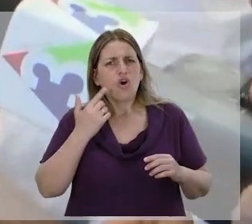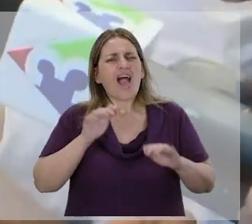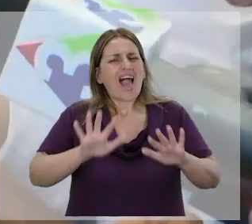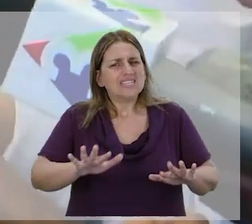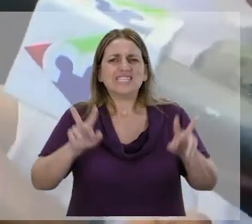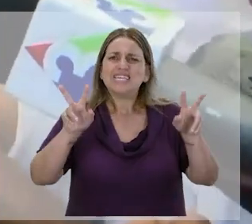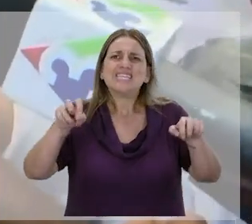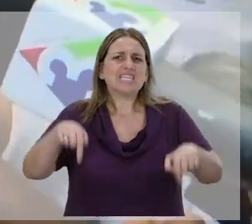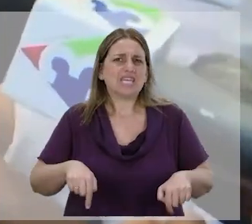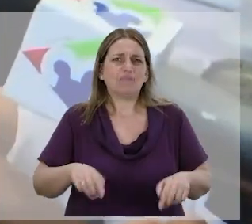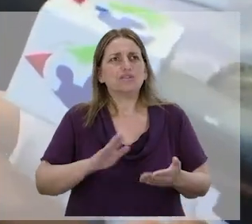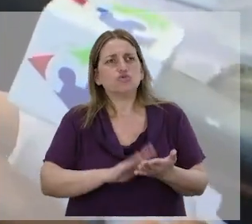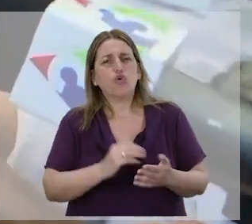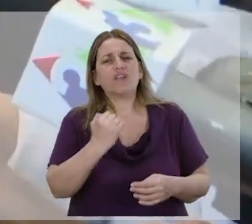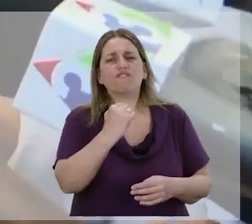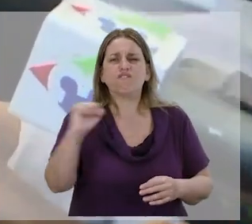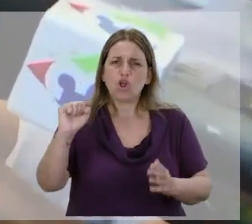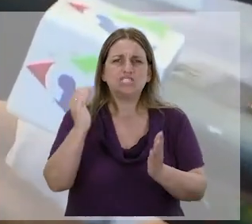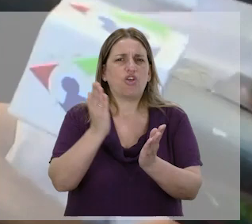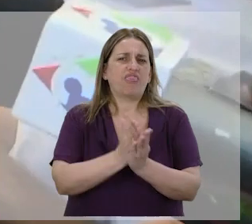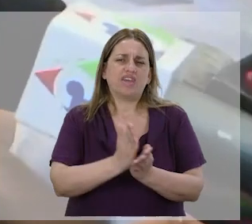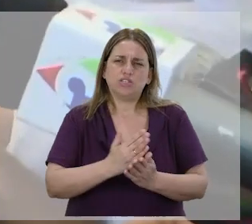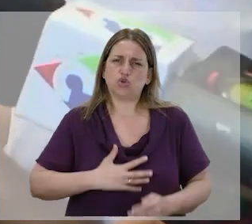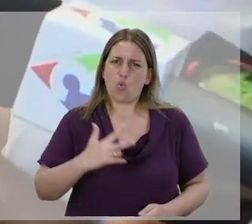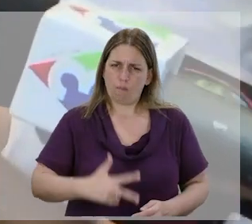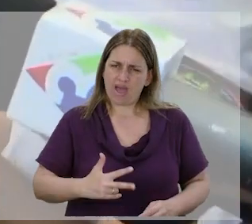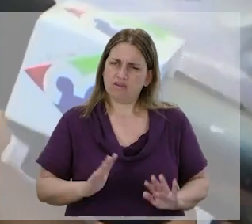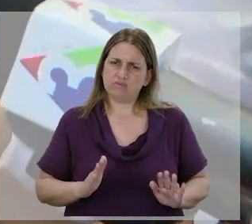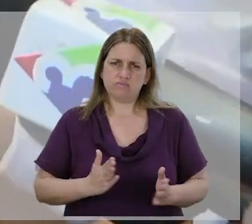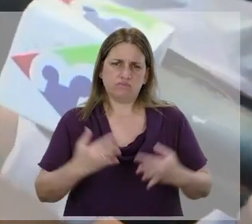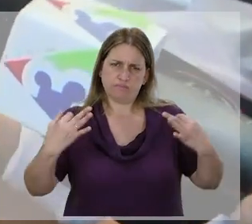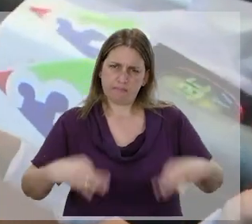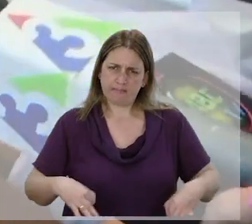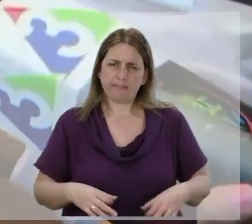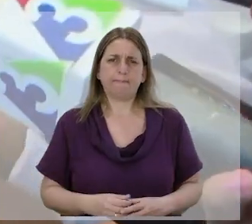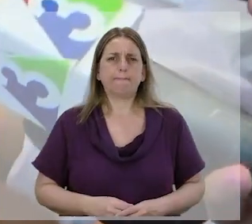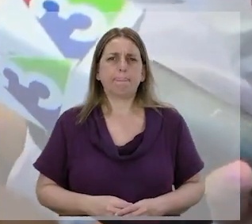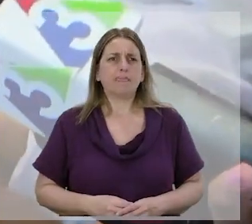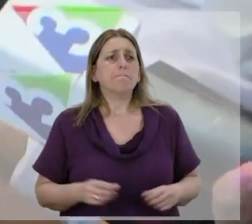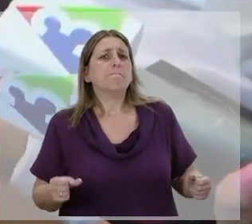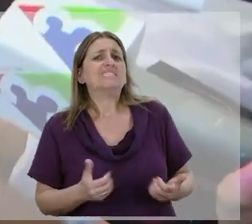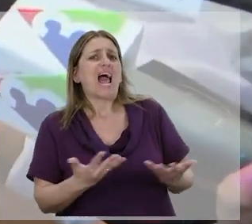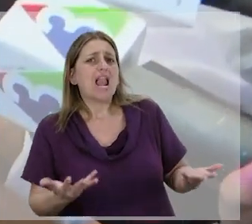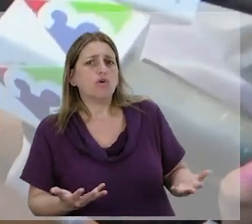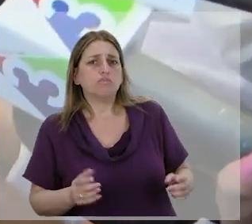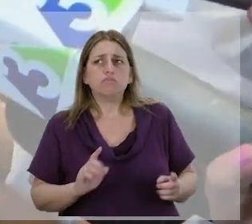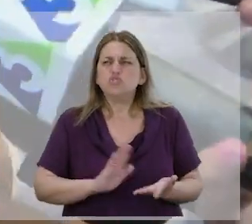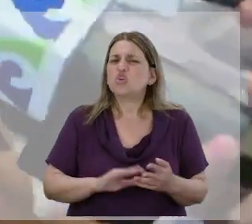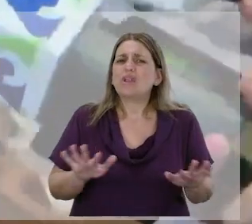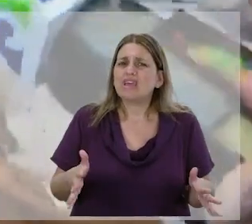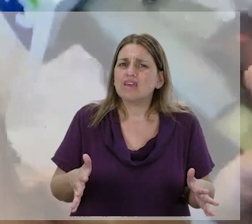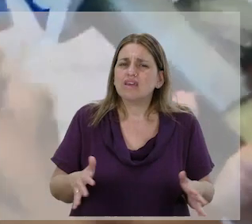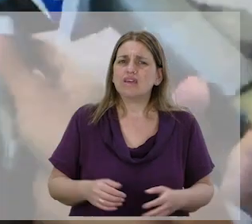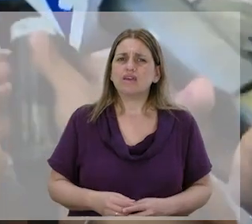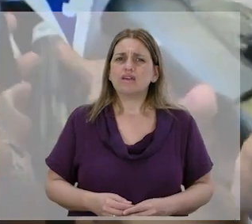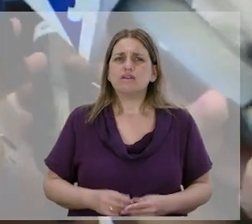recibido y así vamos a actuar cuando trate de temas de violación de derechos humanos, entre otros.